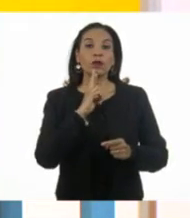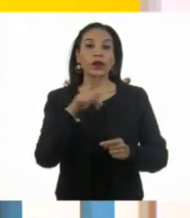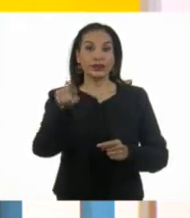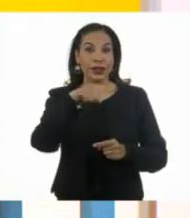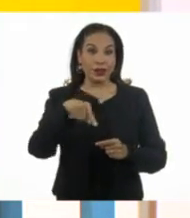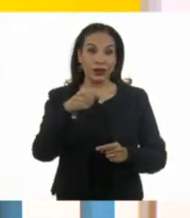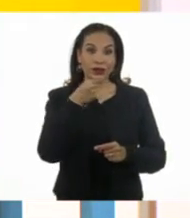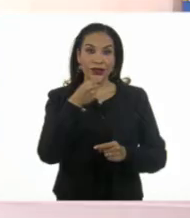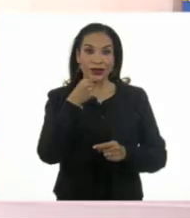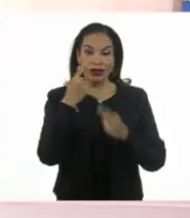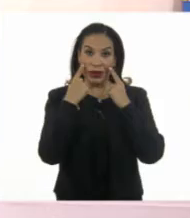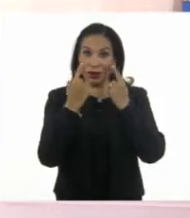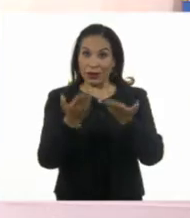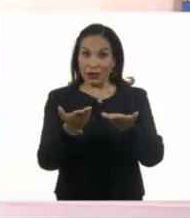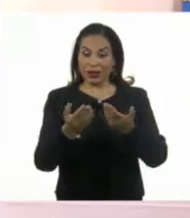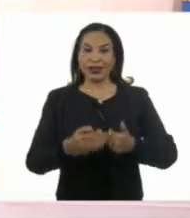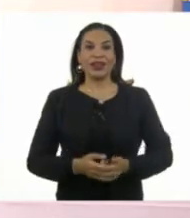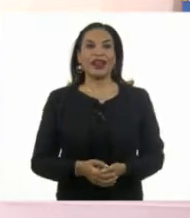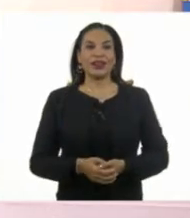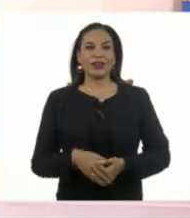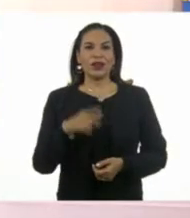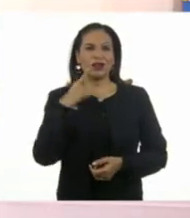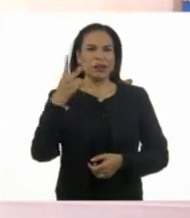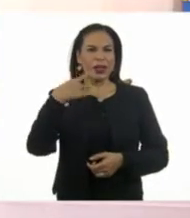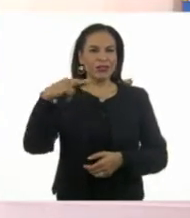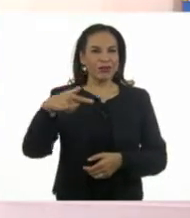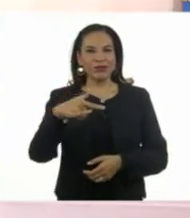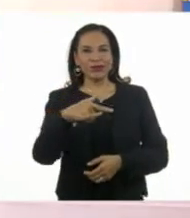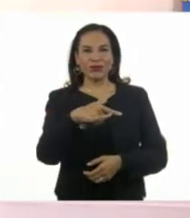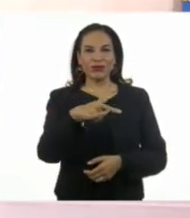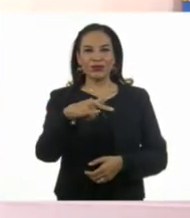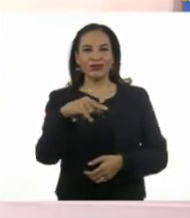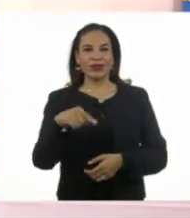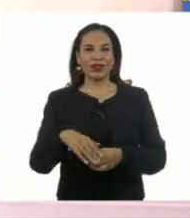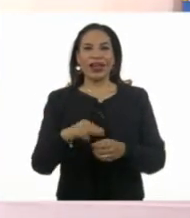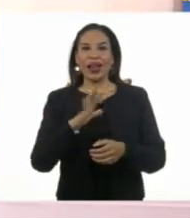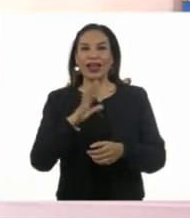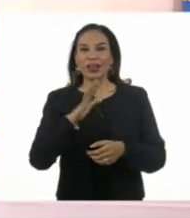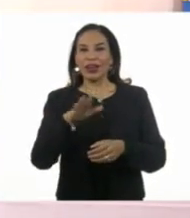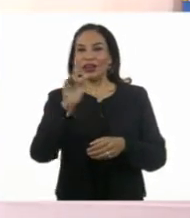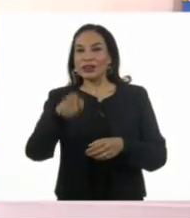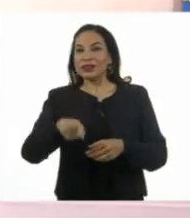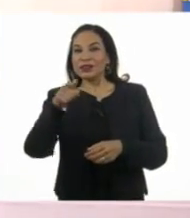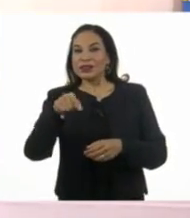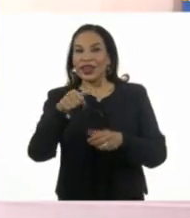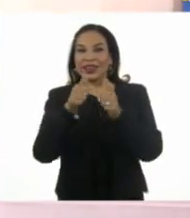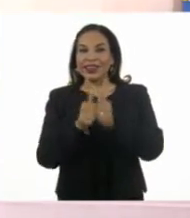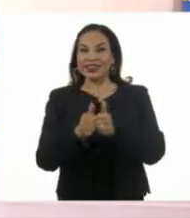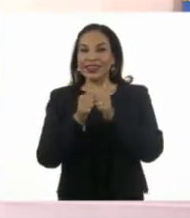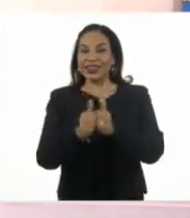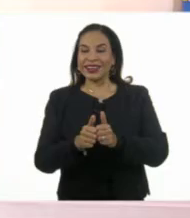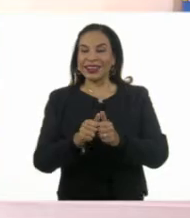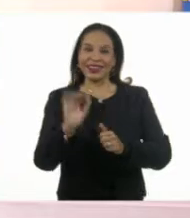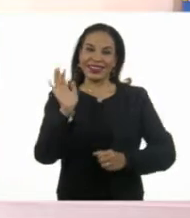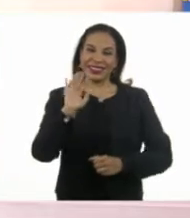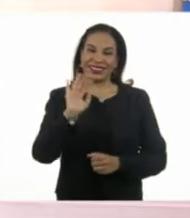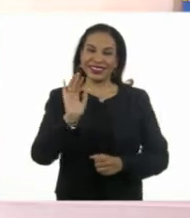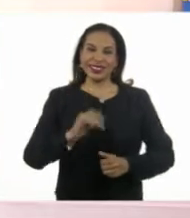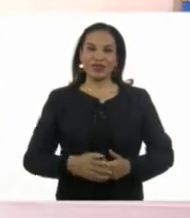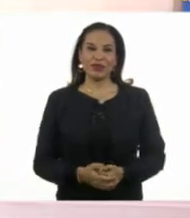niños. A ver. Ay, sí, ahí viene el carrito. ¡Ey! ¡La parada! ¡La parada! ¡Ven! ¡Ey! ¡Adiós!